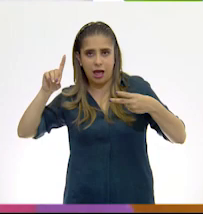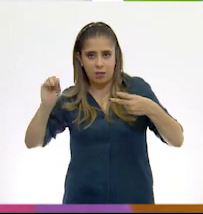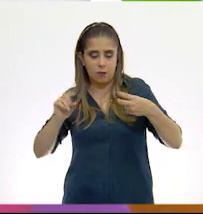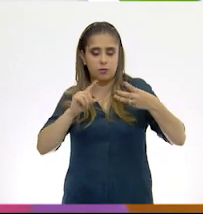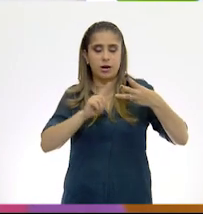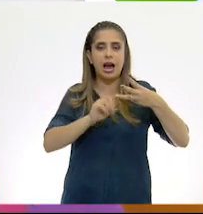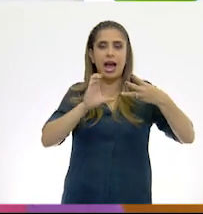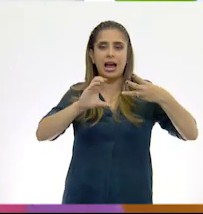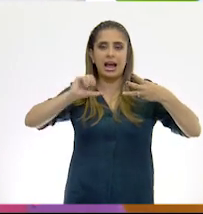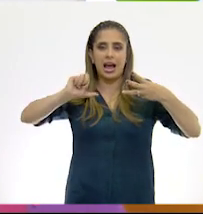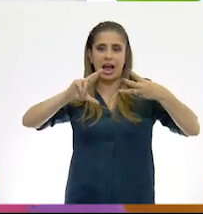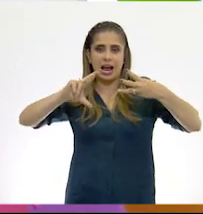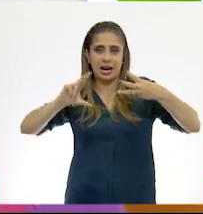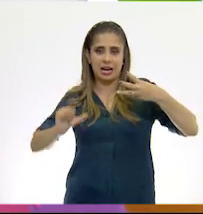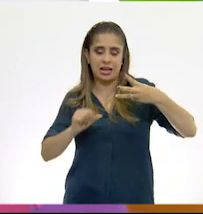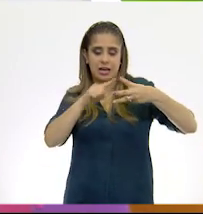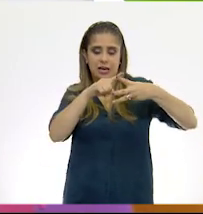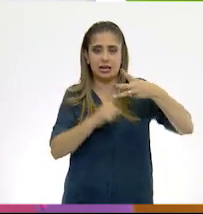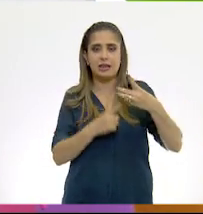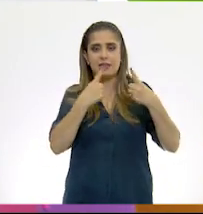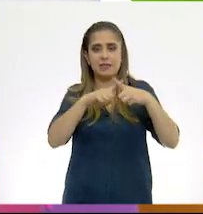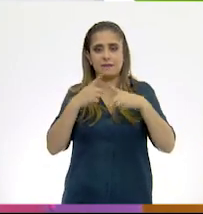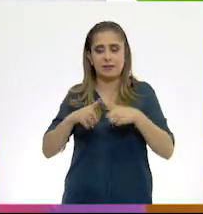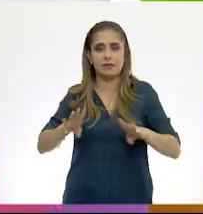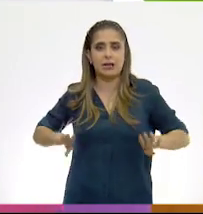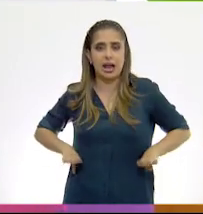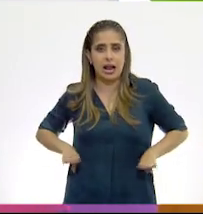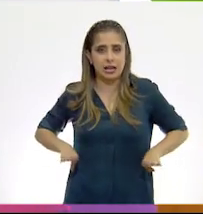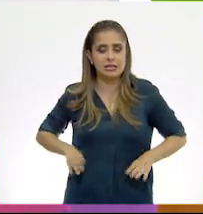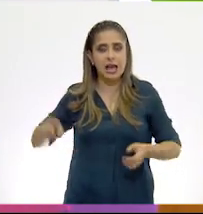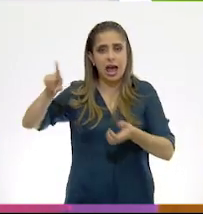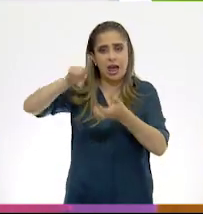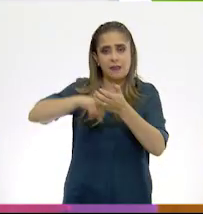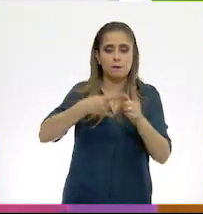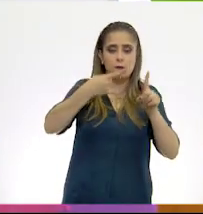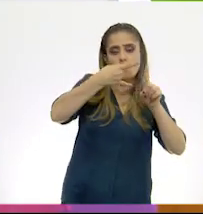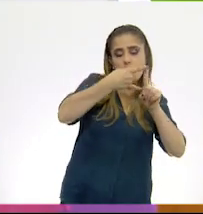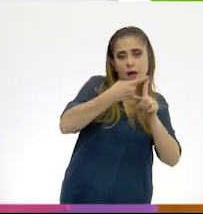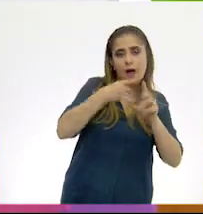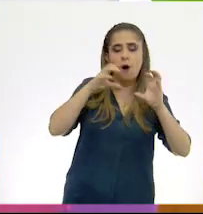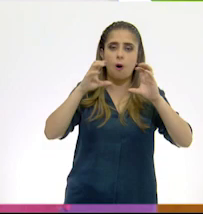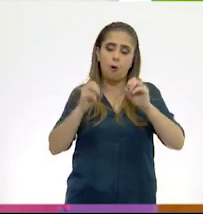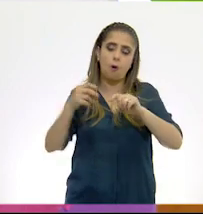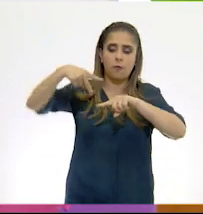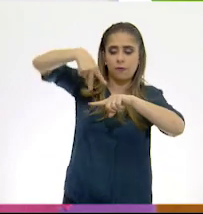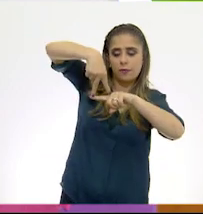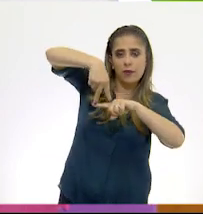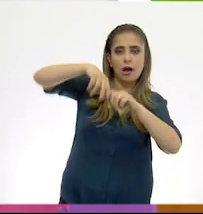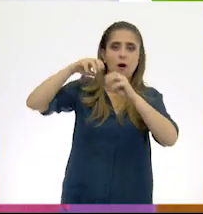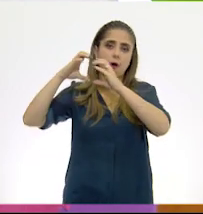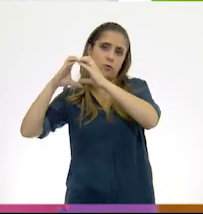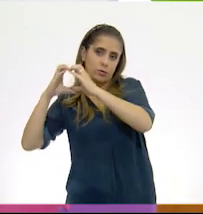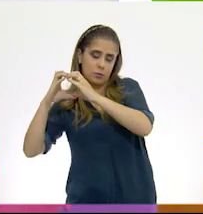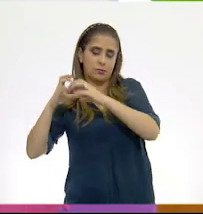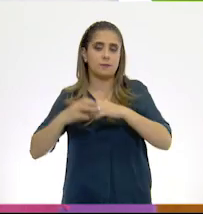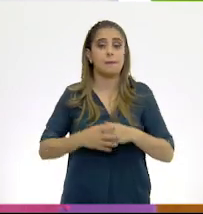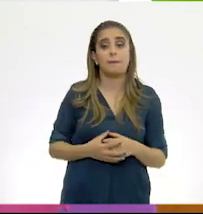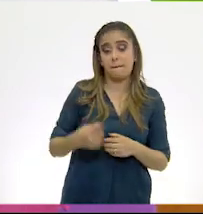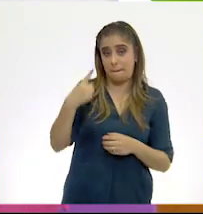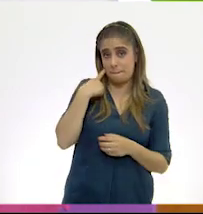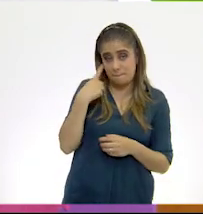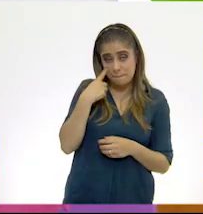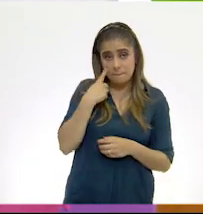figura de la pantalla. Entonces, siempre es importante, niñas y niños, reconocer. En las uniones